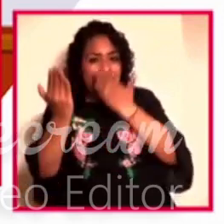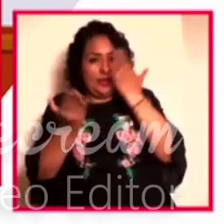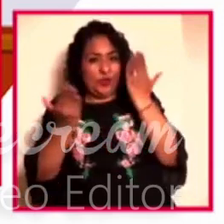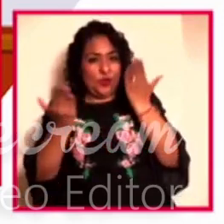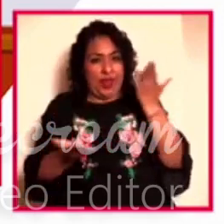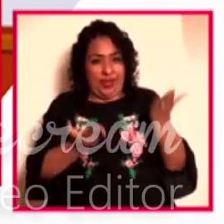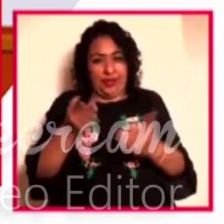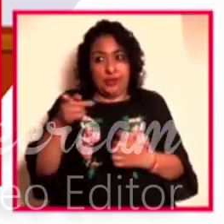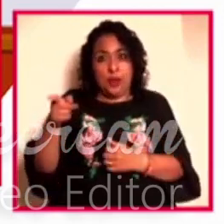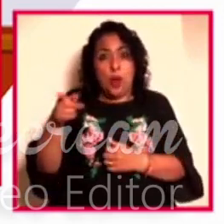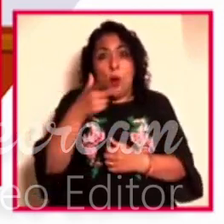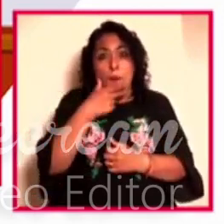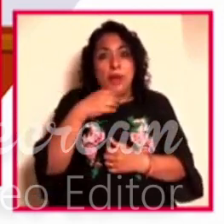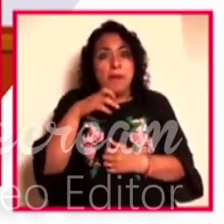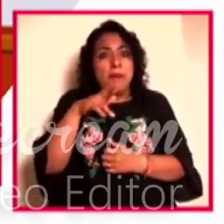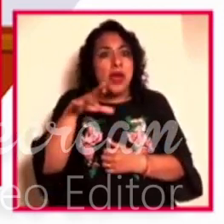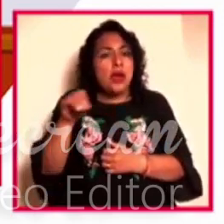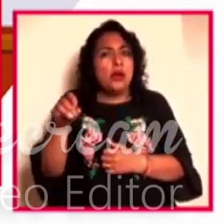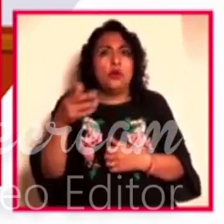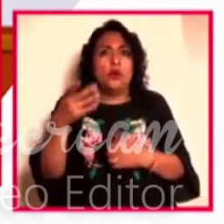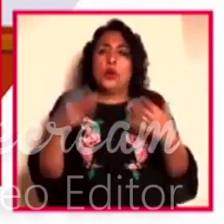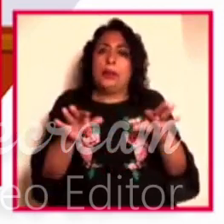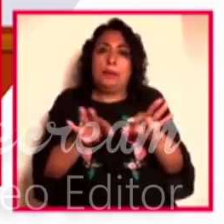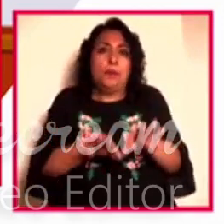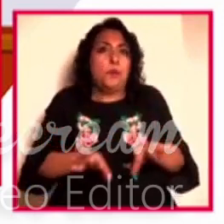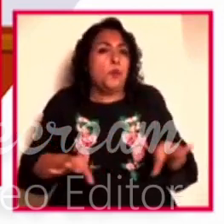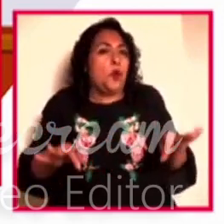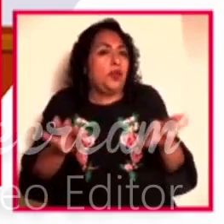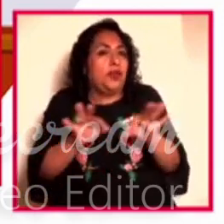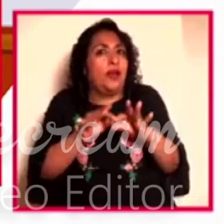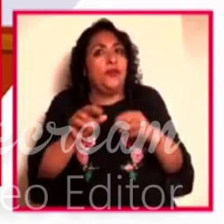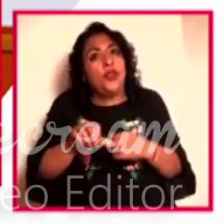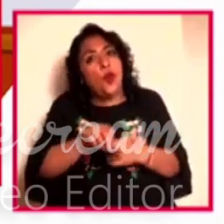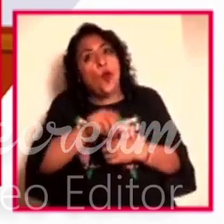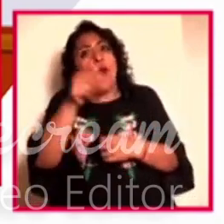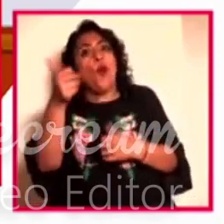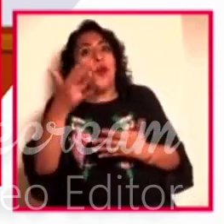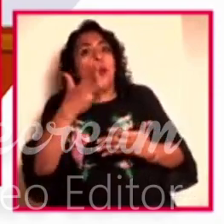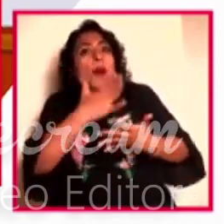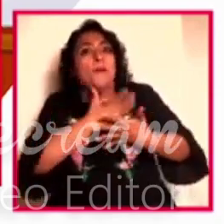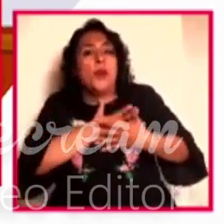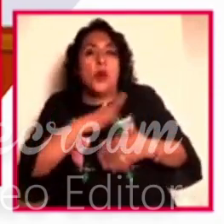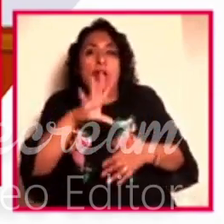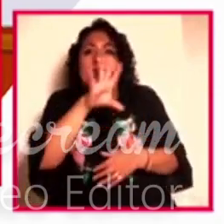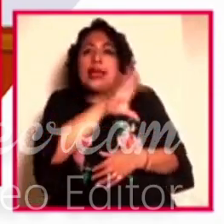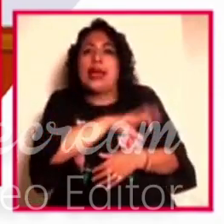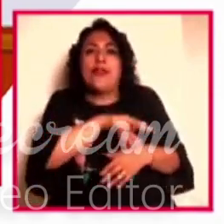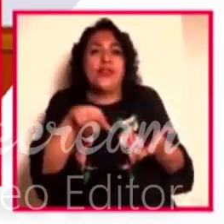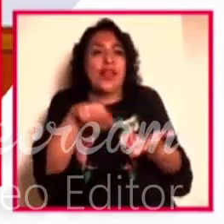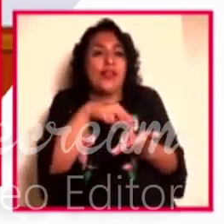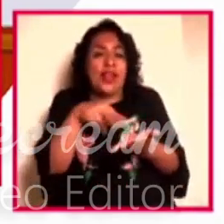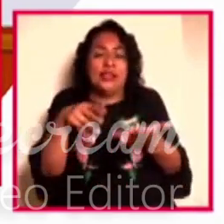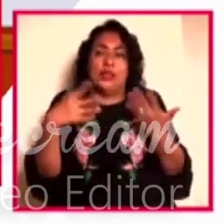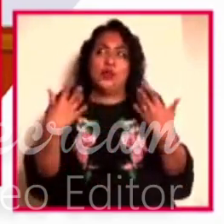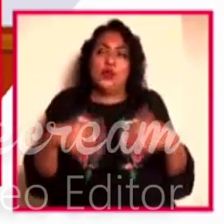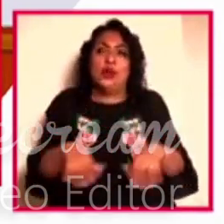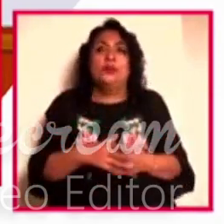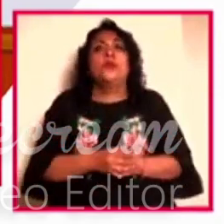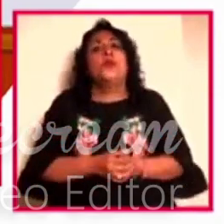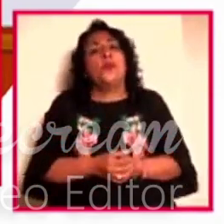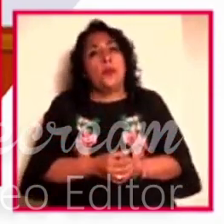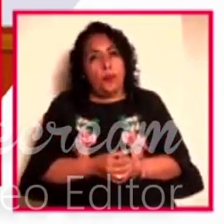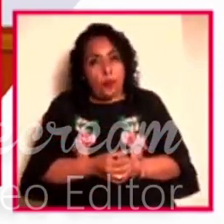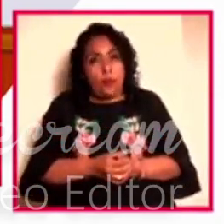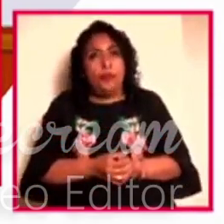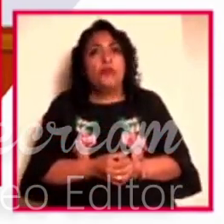fue importantísimo, porque era otro de sus amores, la danza, ¿no? Y entonces